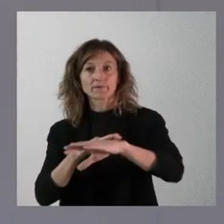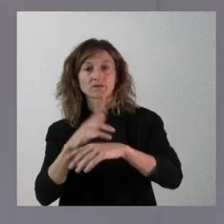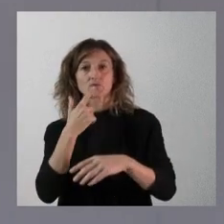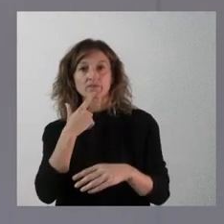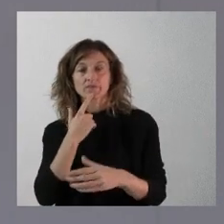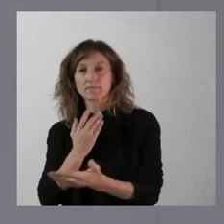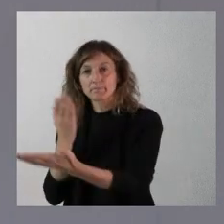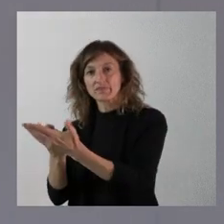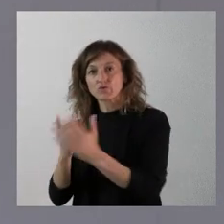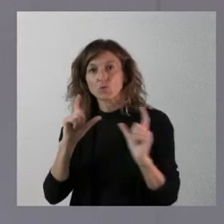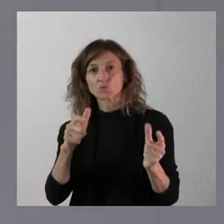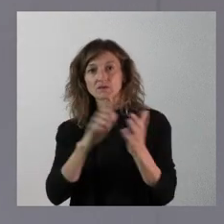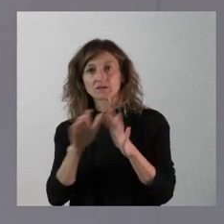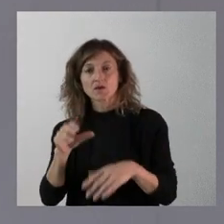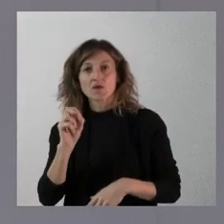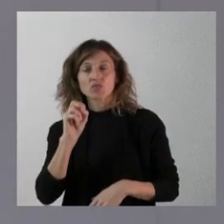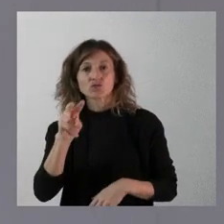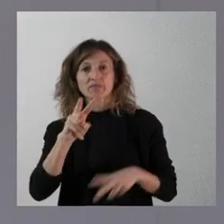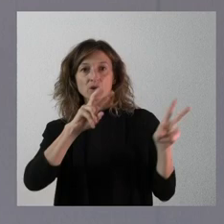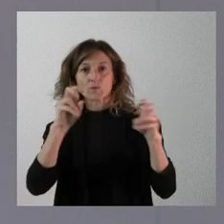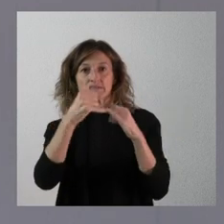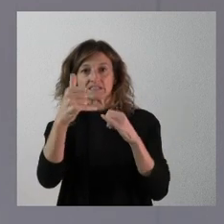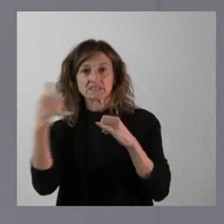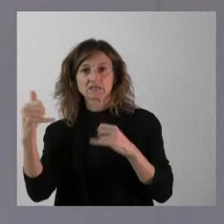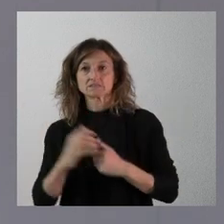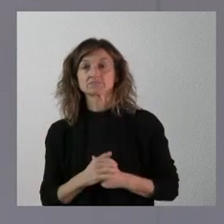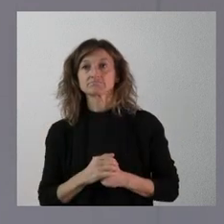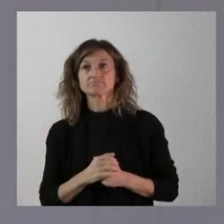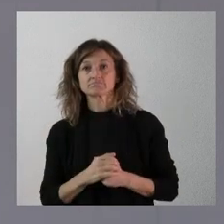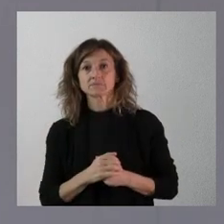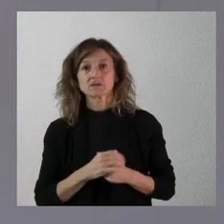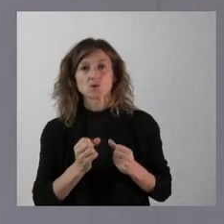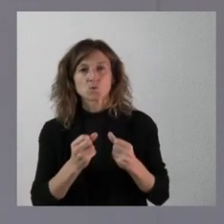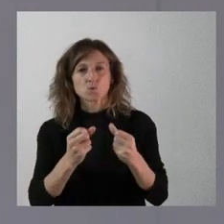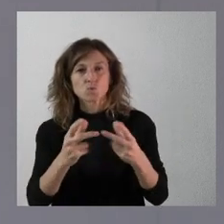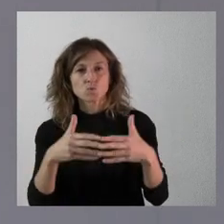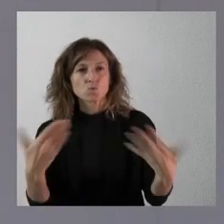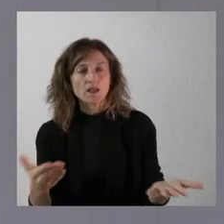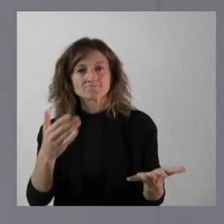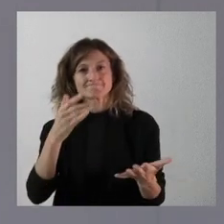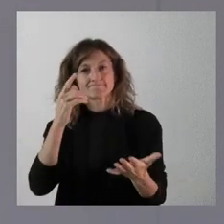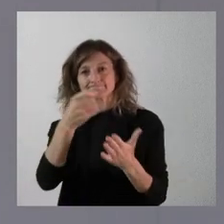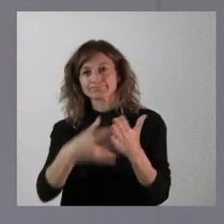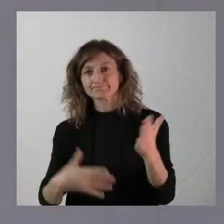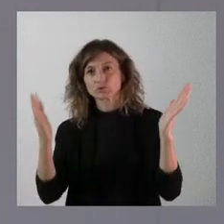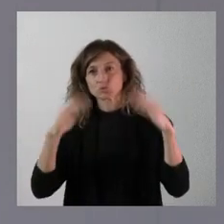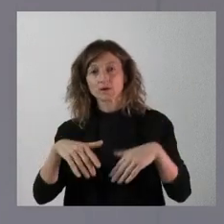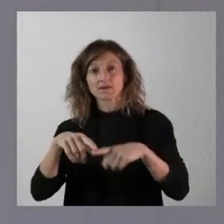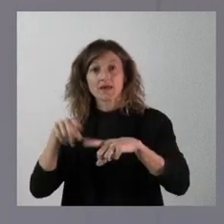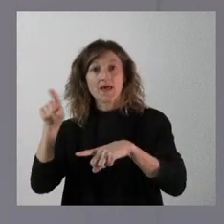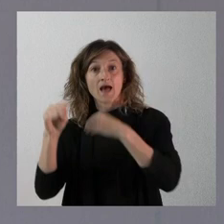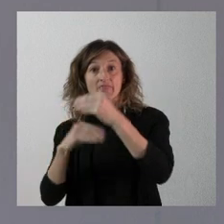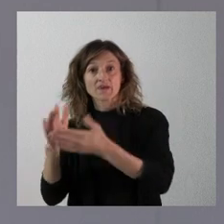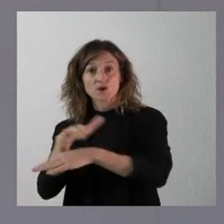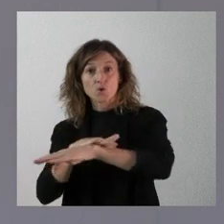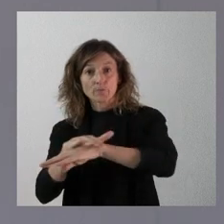de la junta de Castilla y león que se extendería 12 nuevas líneas no tengo la relación de cuáles son esas 12 pero las que haga el gobierno Nosotros hemos